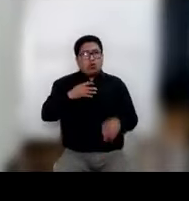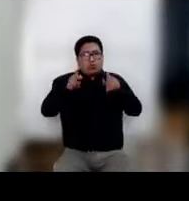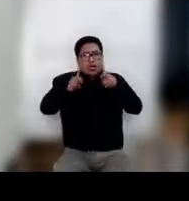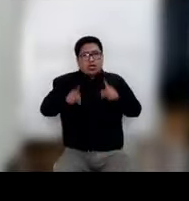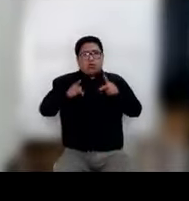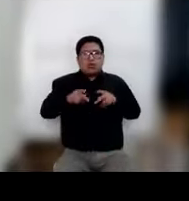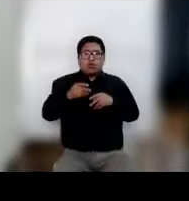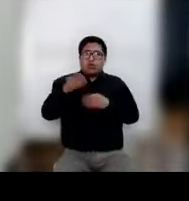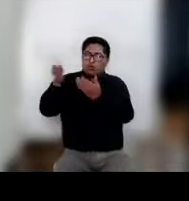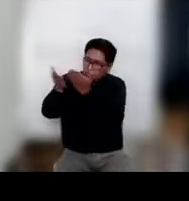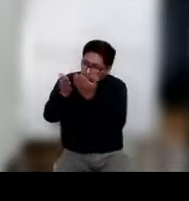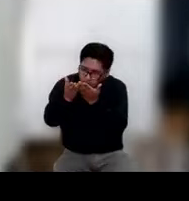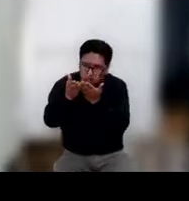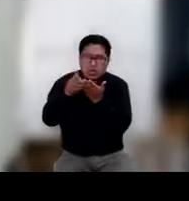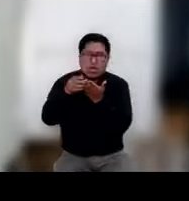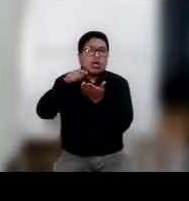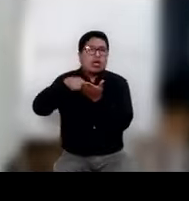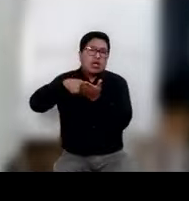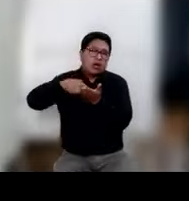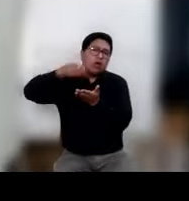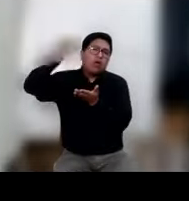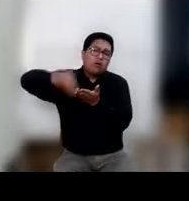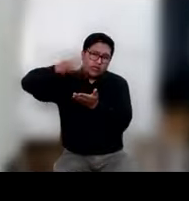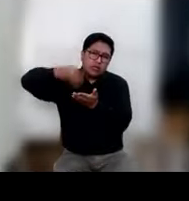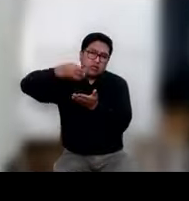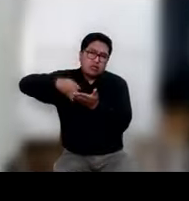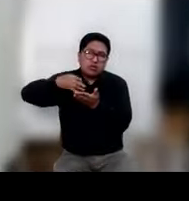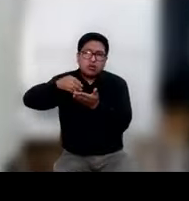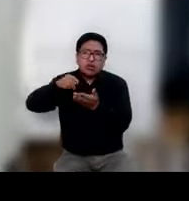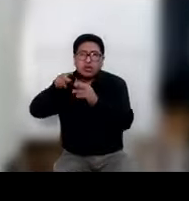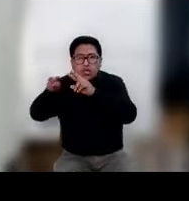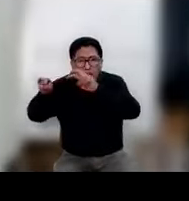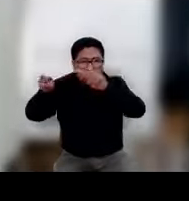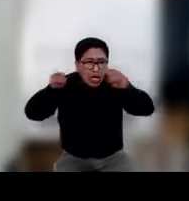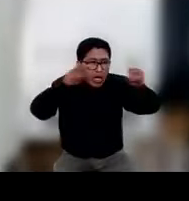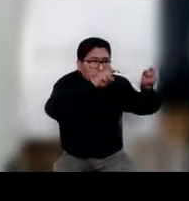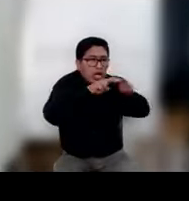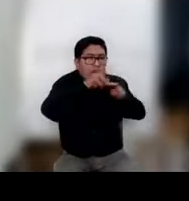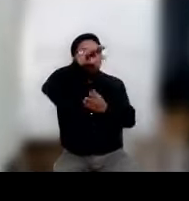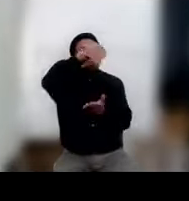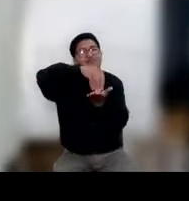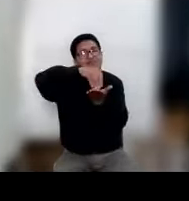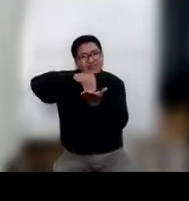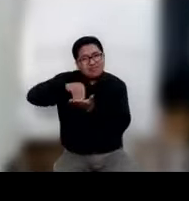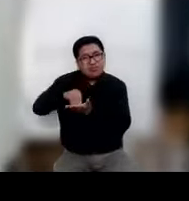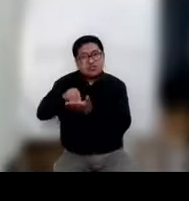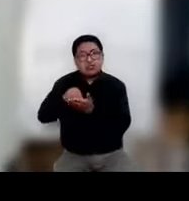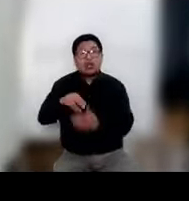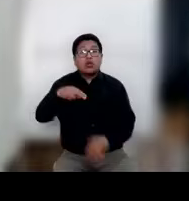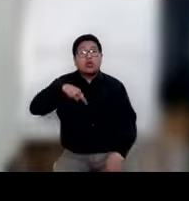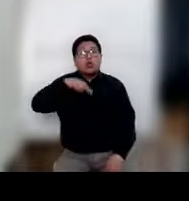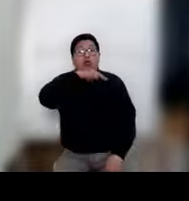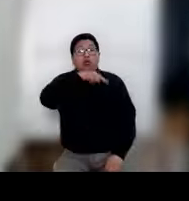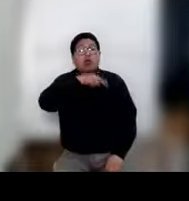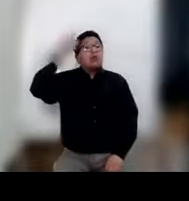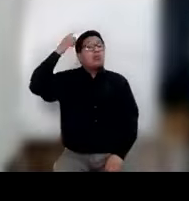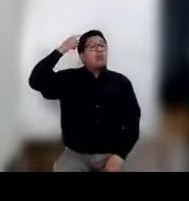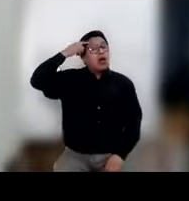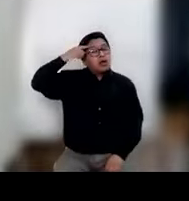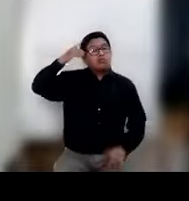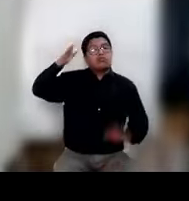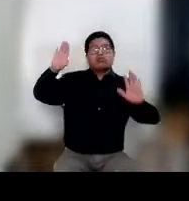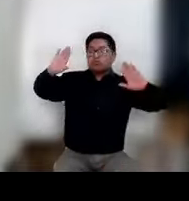porque me parece que es más real porque está en base a una interpretación de nuestra realidad lo que no significa que vamos a impulsar precisamente